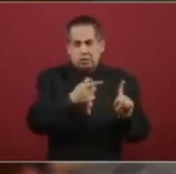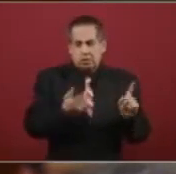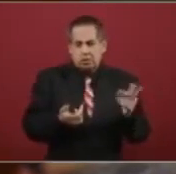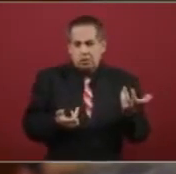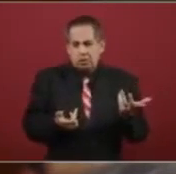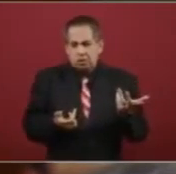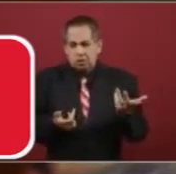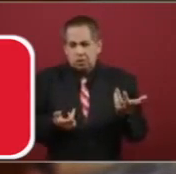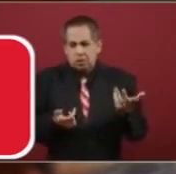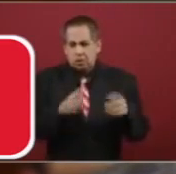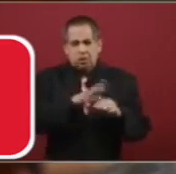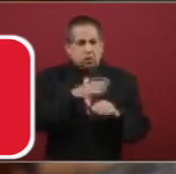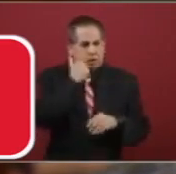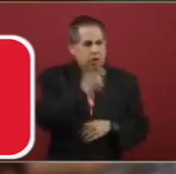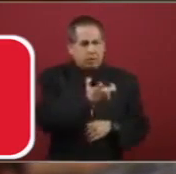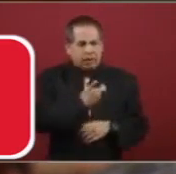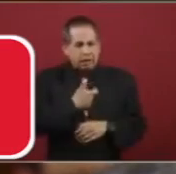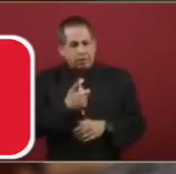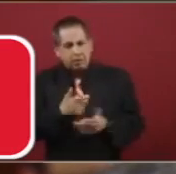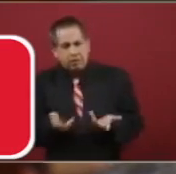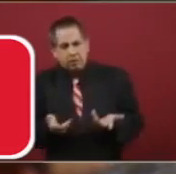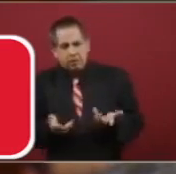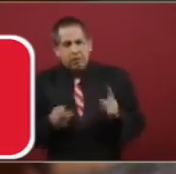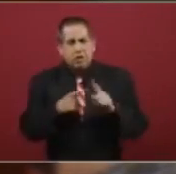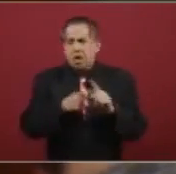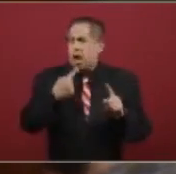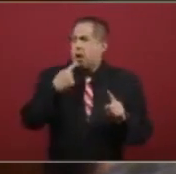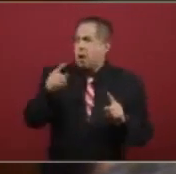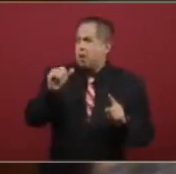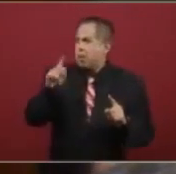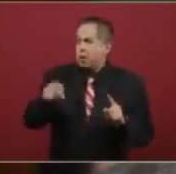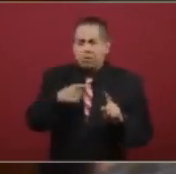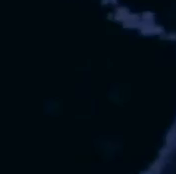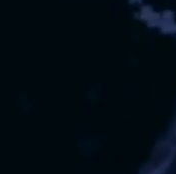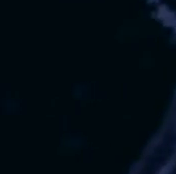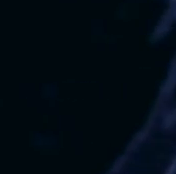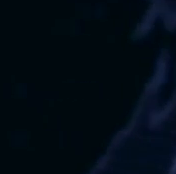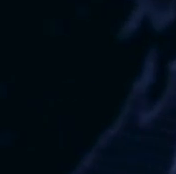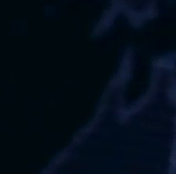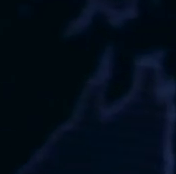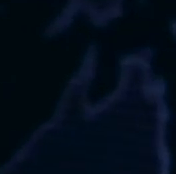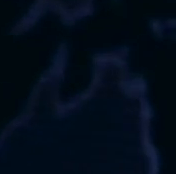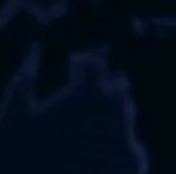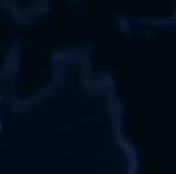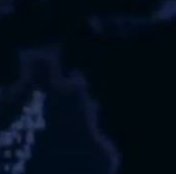televisivos con información de manuel rosales agencia informativa de mexico